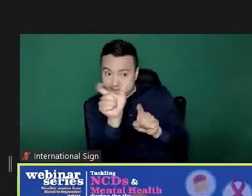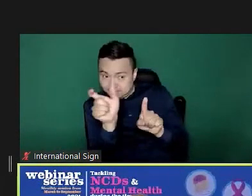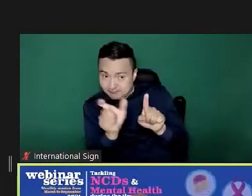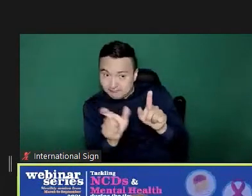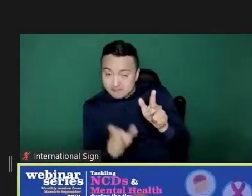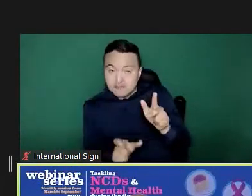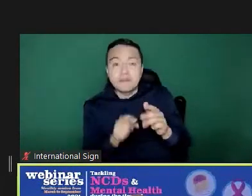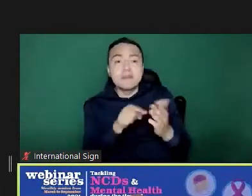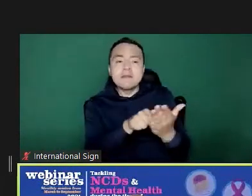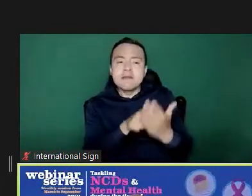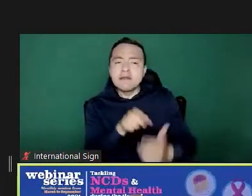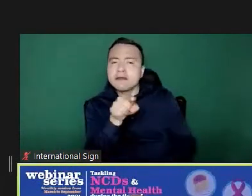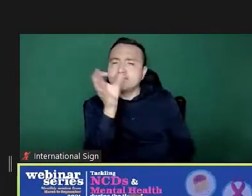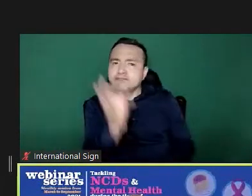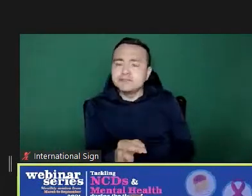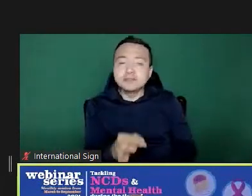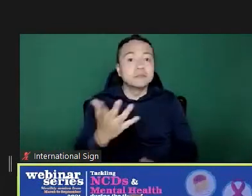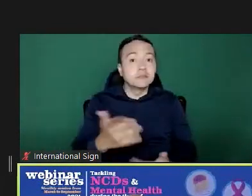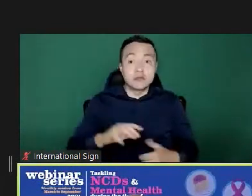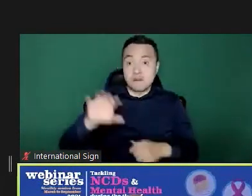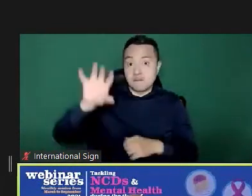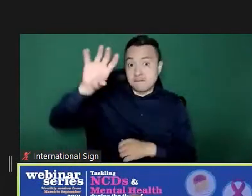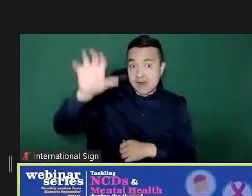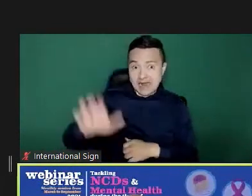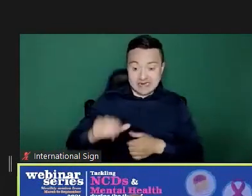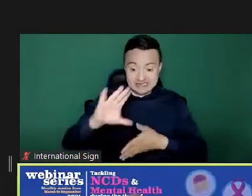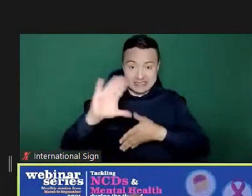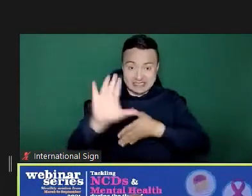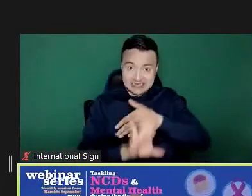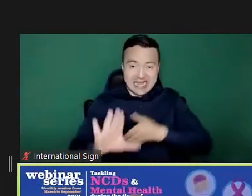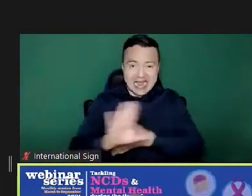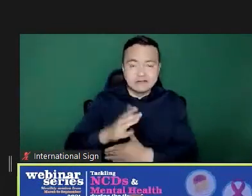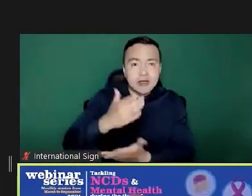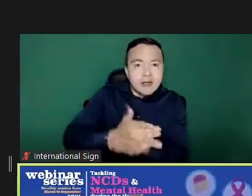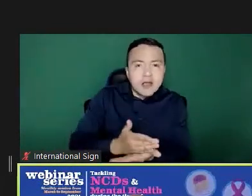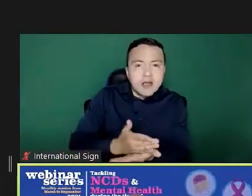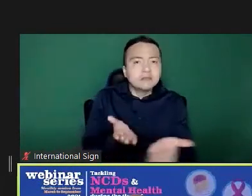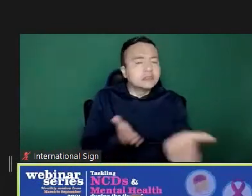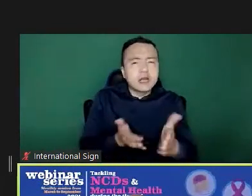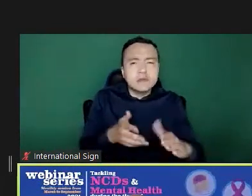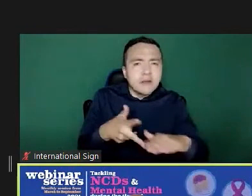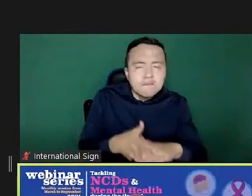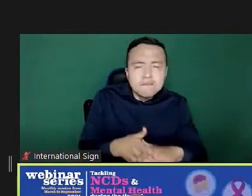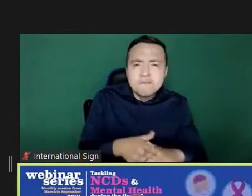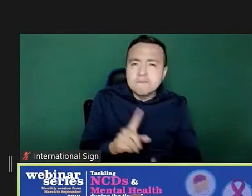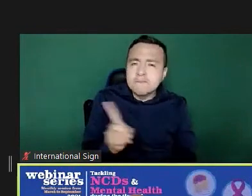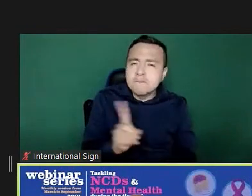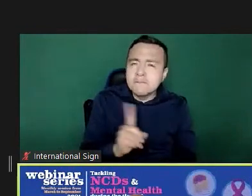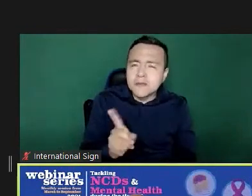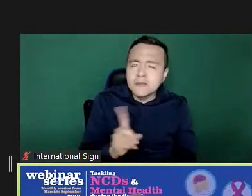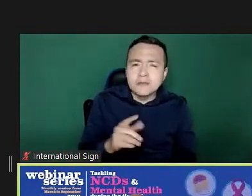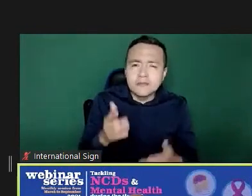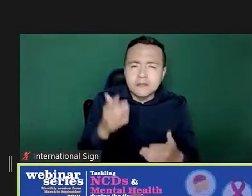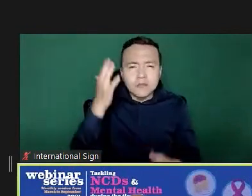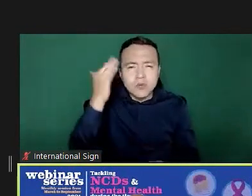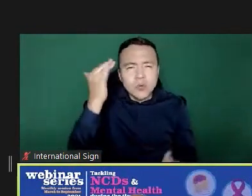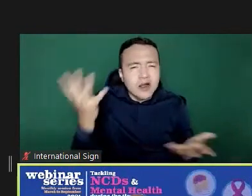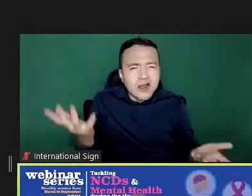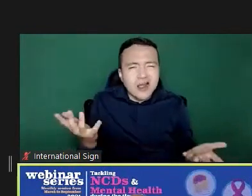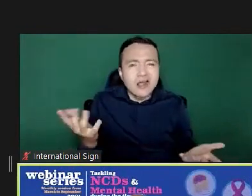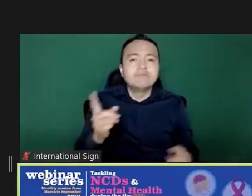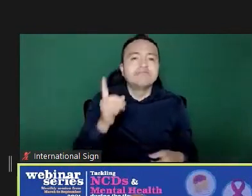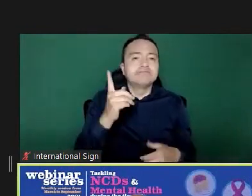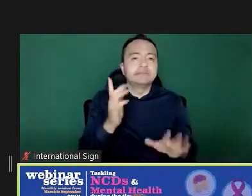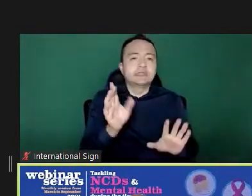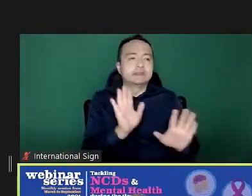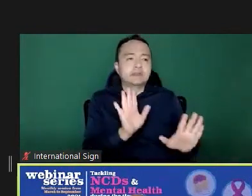reportan interrupción en sus servicios de NT fue porque muchas personas fueron desplegadas a responder